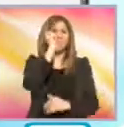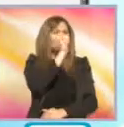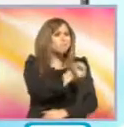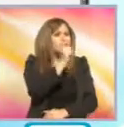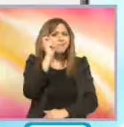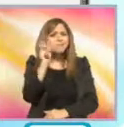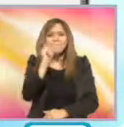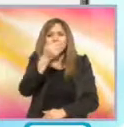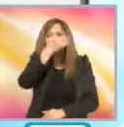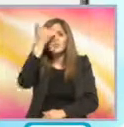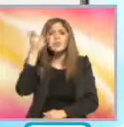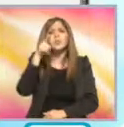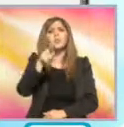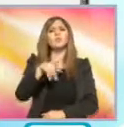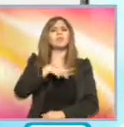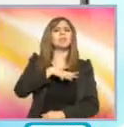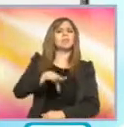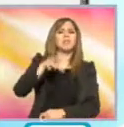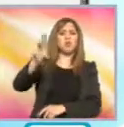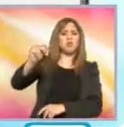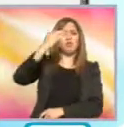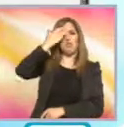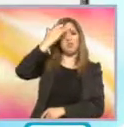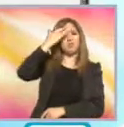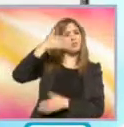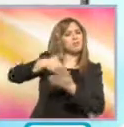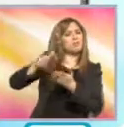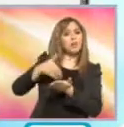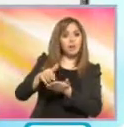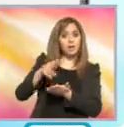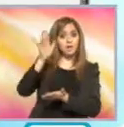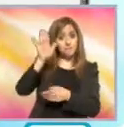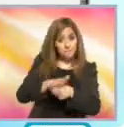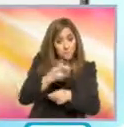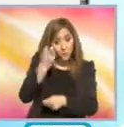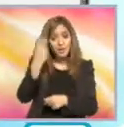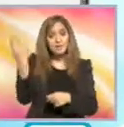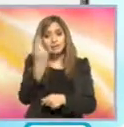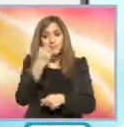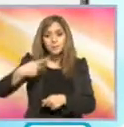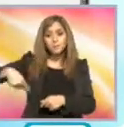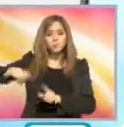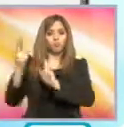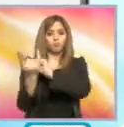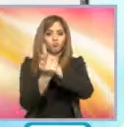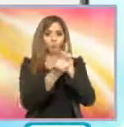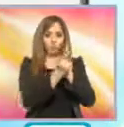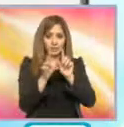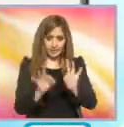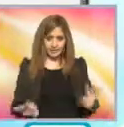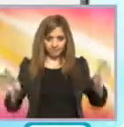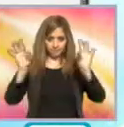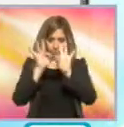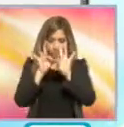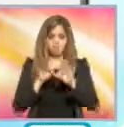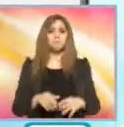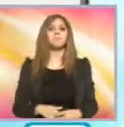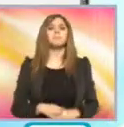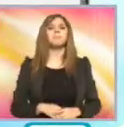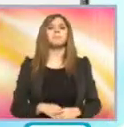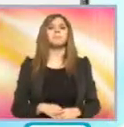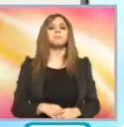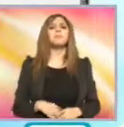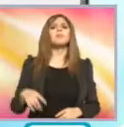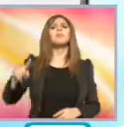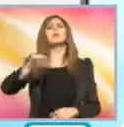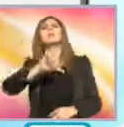vas a atacarlo, ¿no? Entonces, es vital ensayar esa sociedad futura que se necesita. Oye, también esta pregunta de ¿por qué sí tenemos que ir